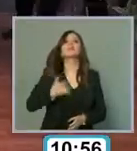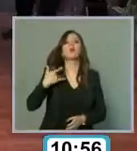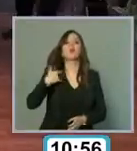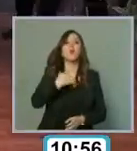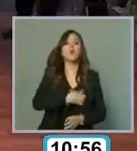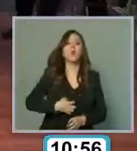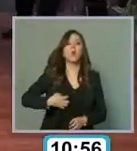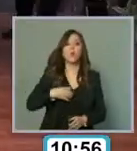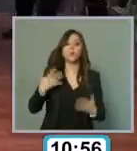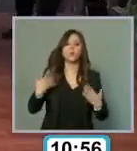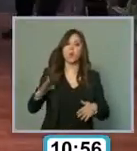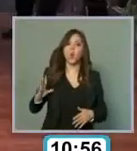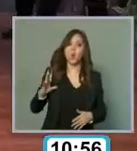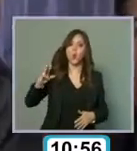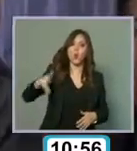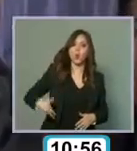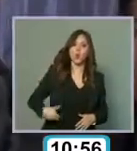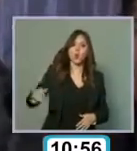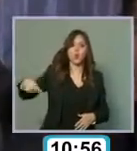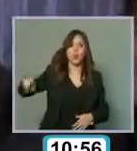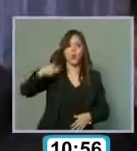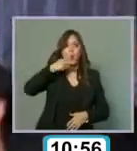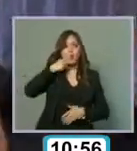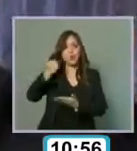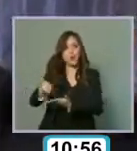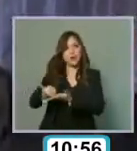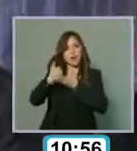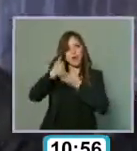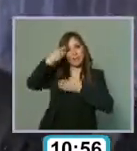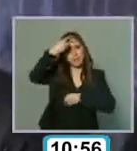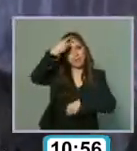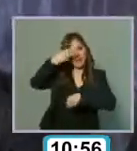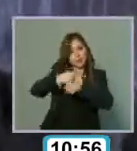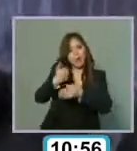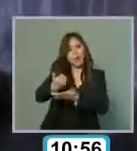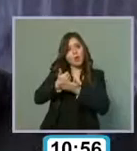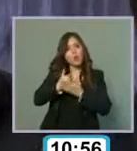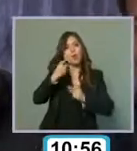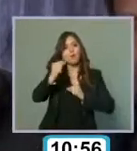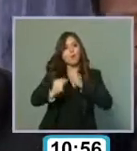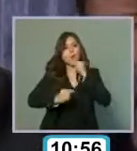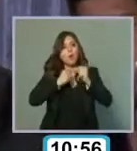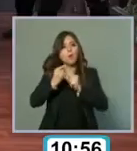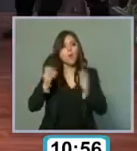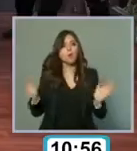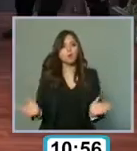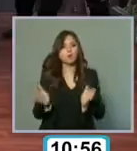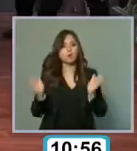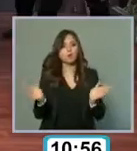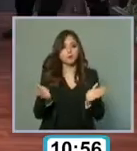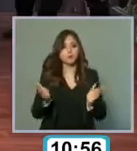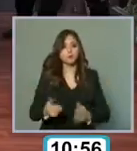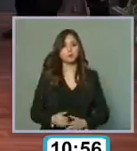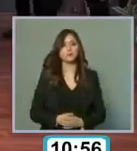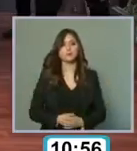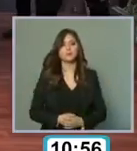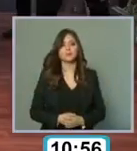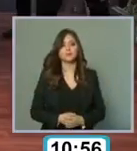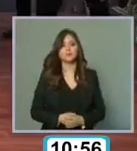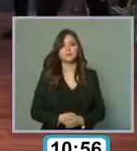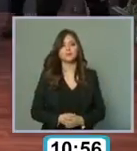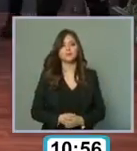pues somos músicos que nos gusta hacer las cosas con el corazón y con la fe en Dios, como te mencionaba. al Y inicio algo, del programa. güero, que es bien interesante es